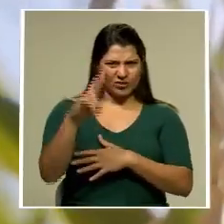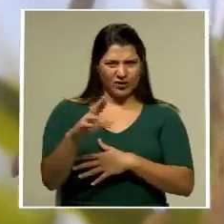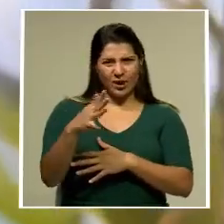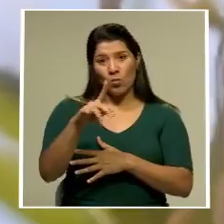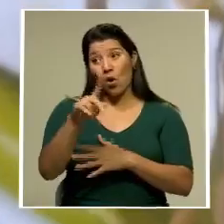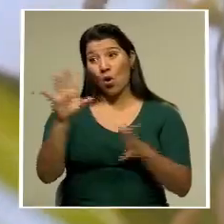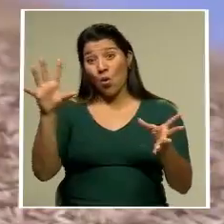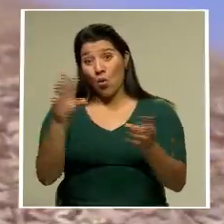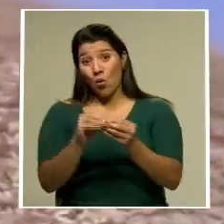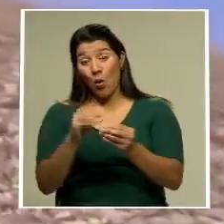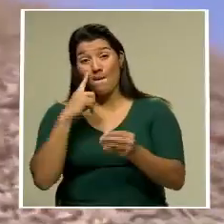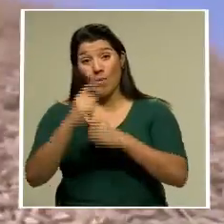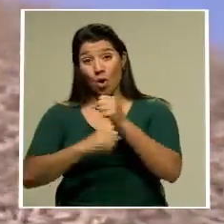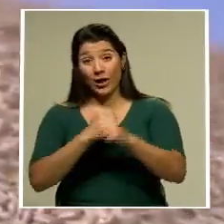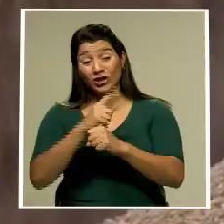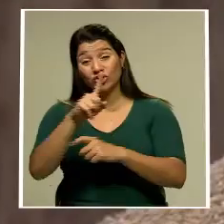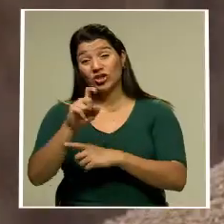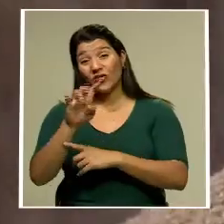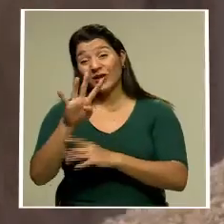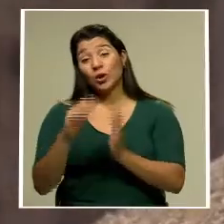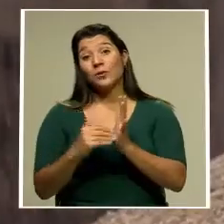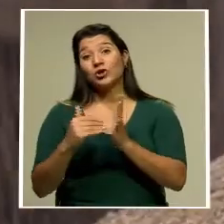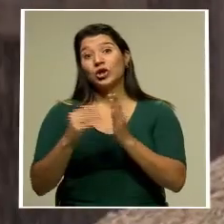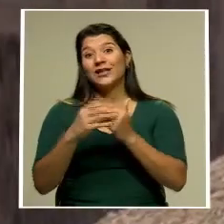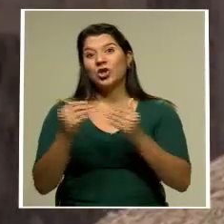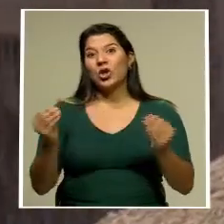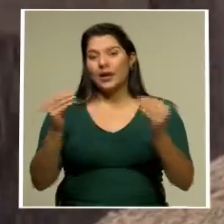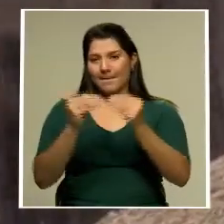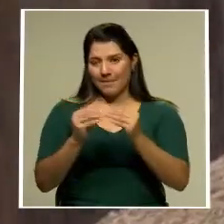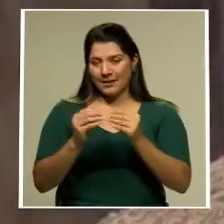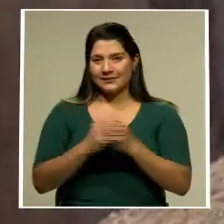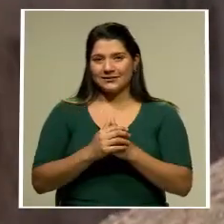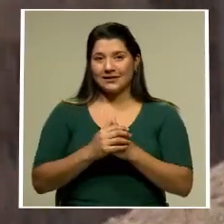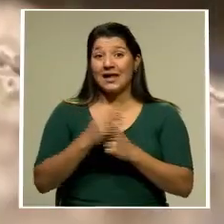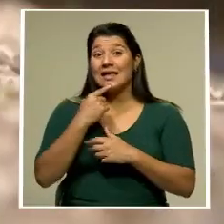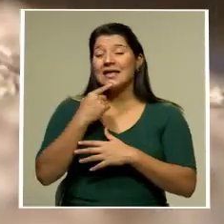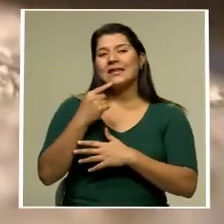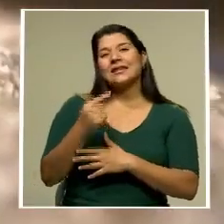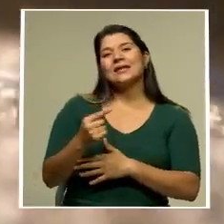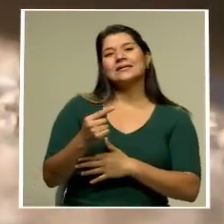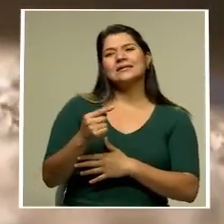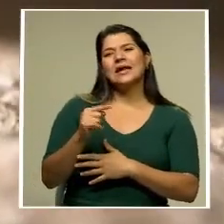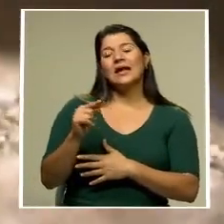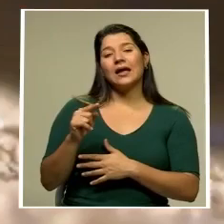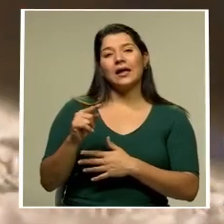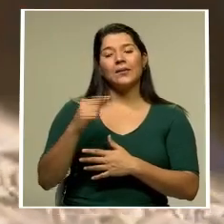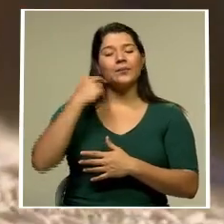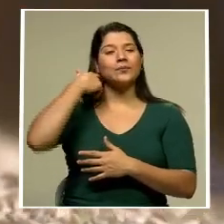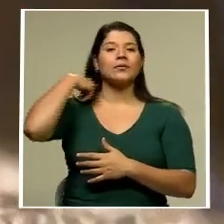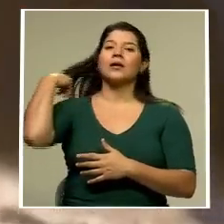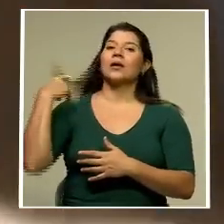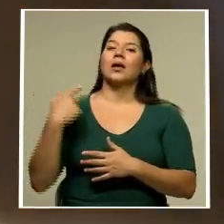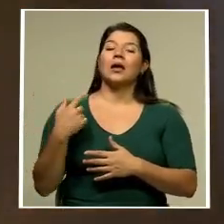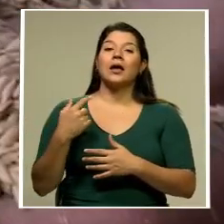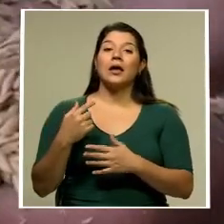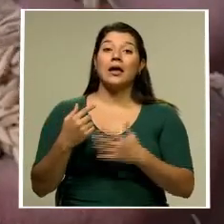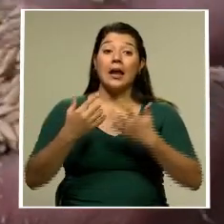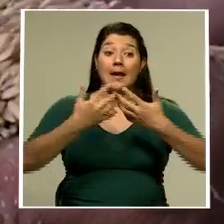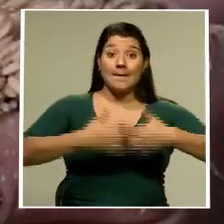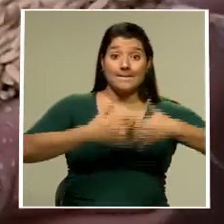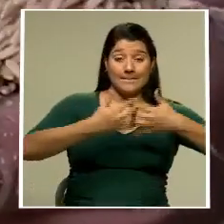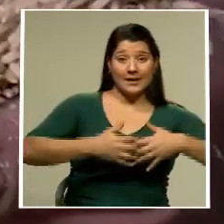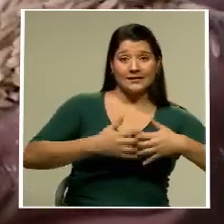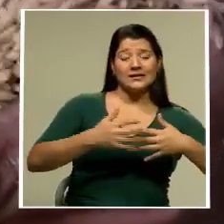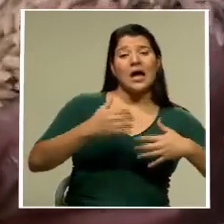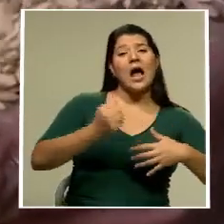de dólares al año. Agregó que el empacador es el gran ganador por las utilidades finales del arroz, mientras que los industriales